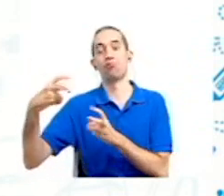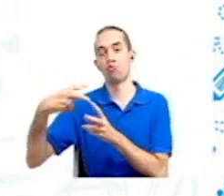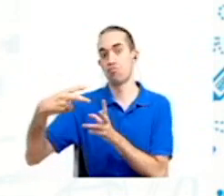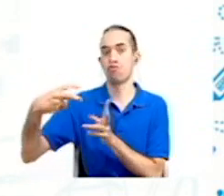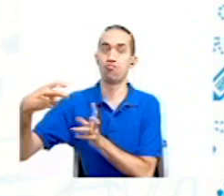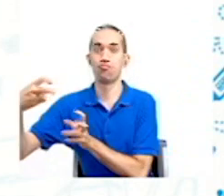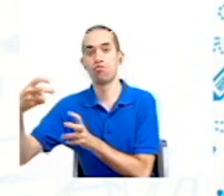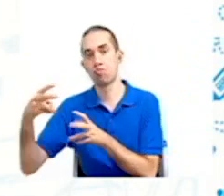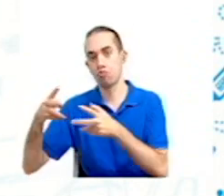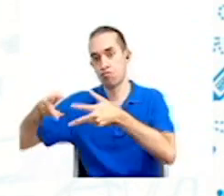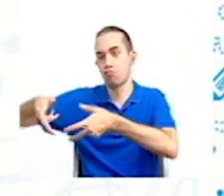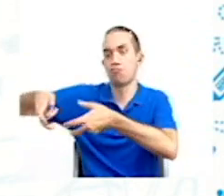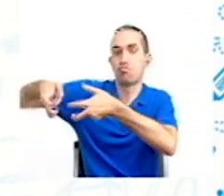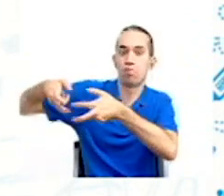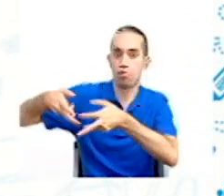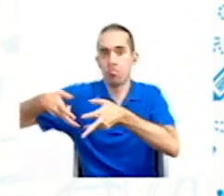Ahora,